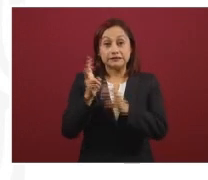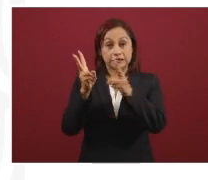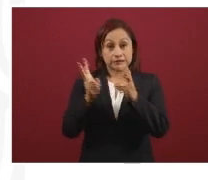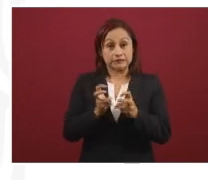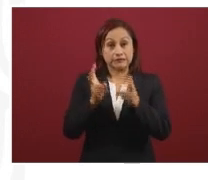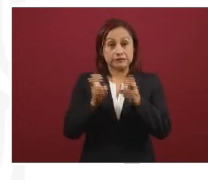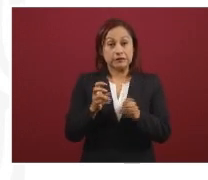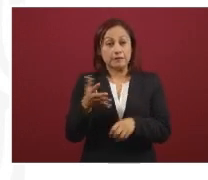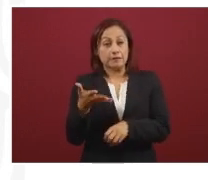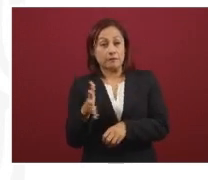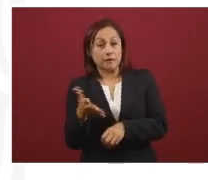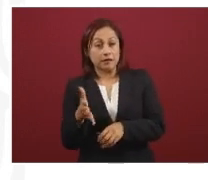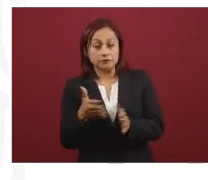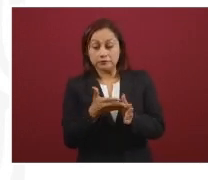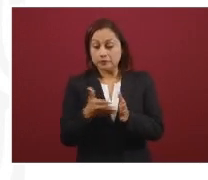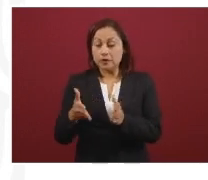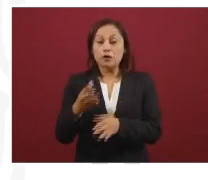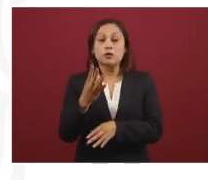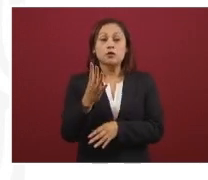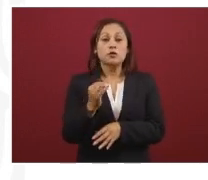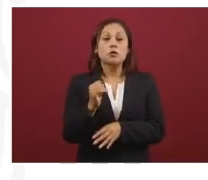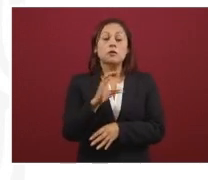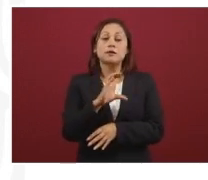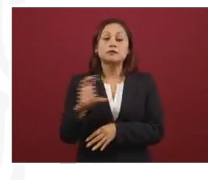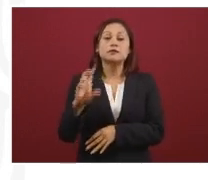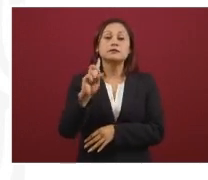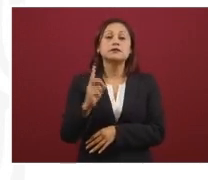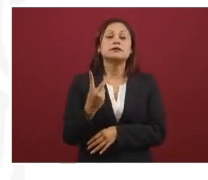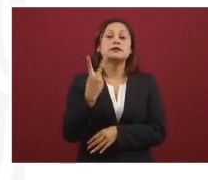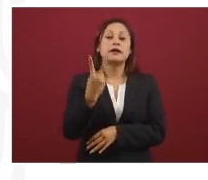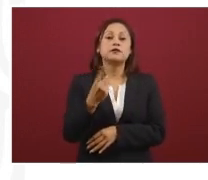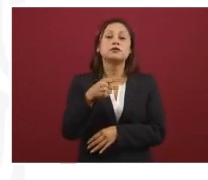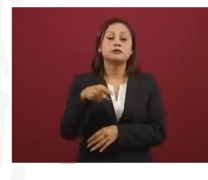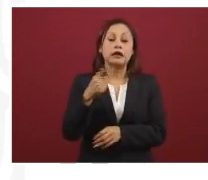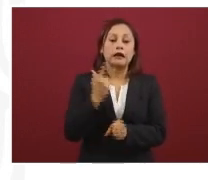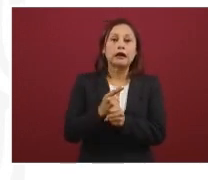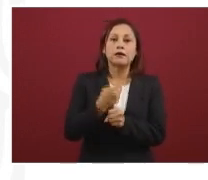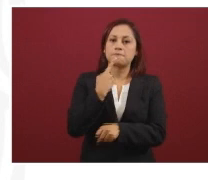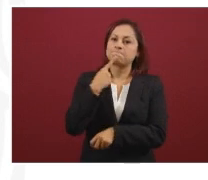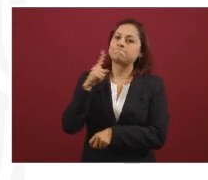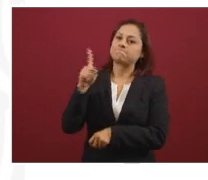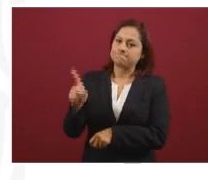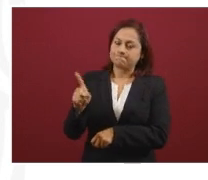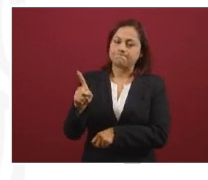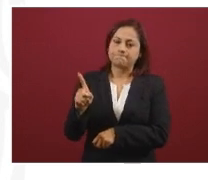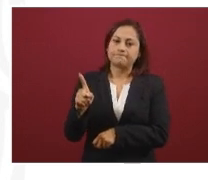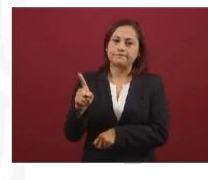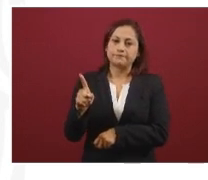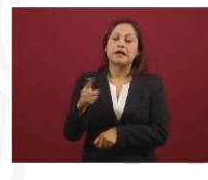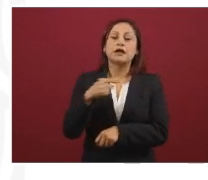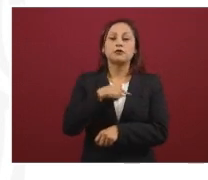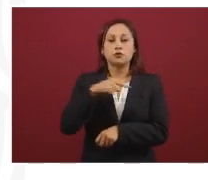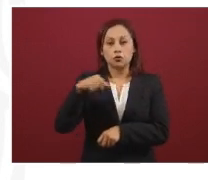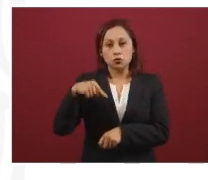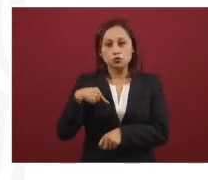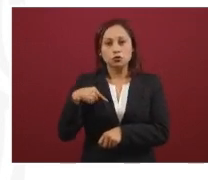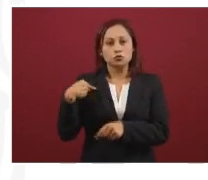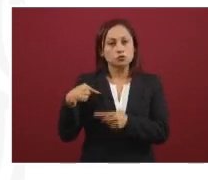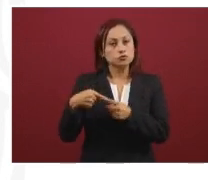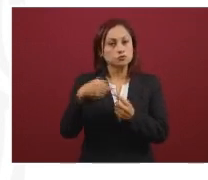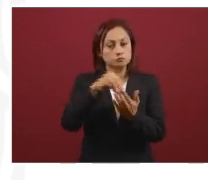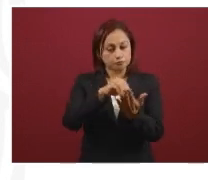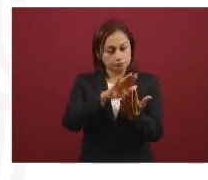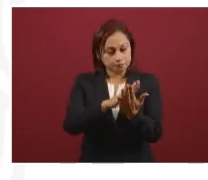ahorita 932 quejas formales que estamos programando para atender